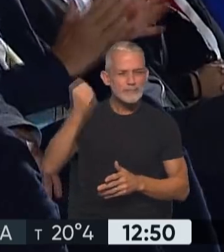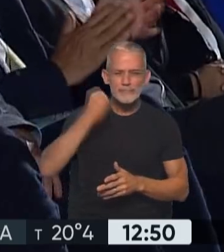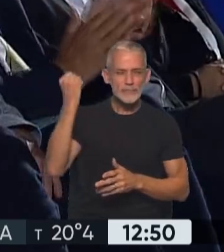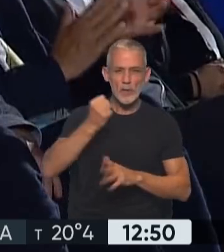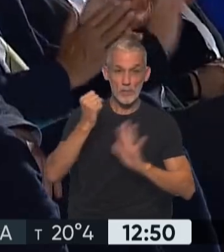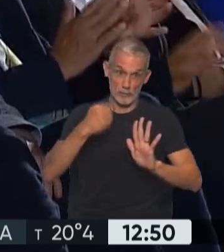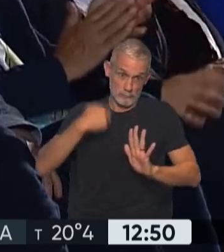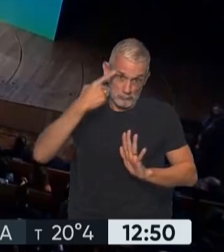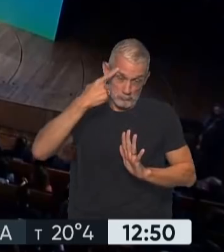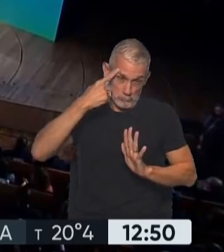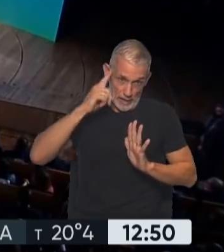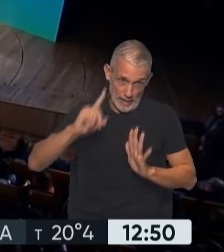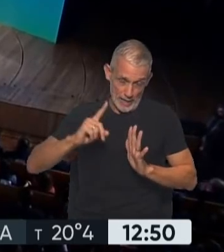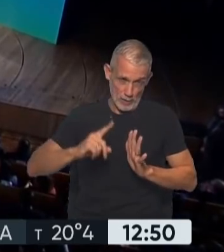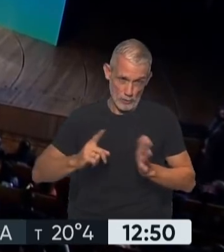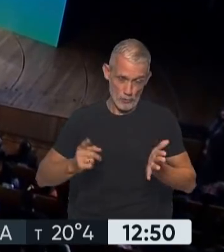me parece,